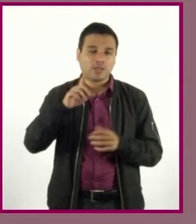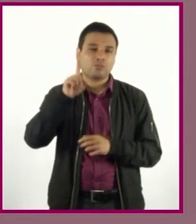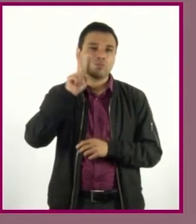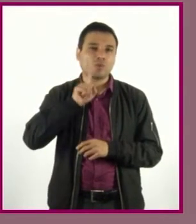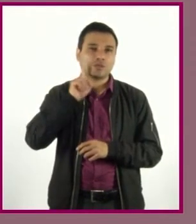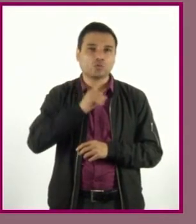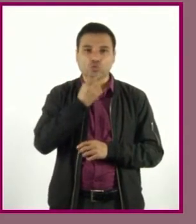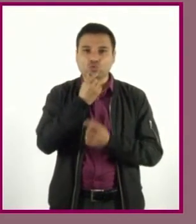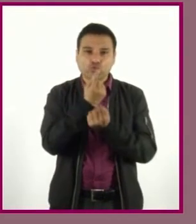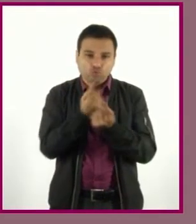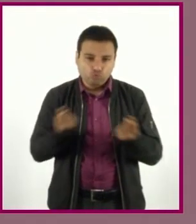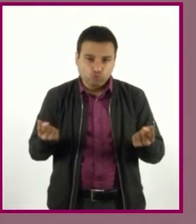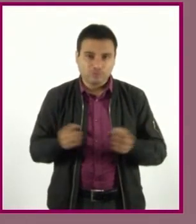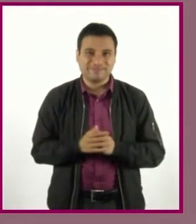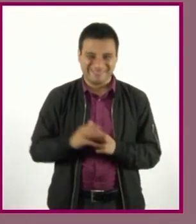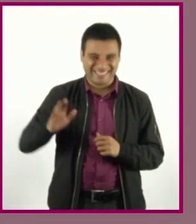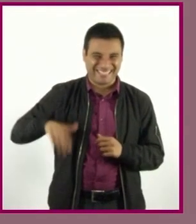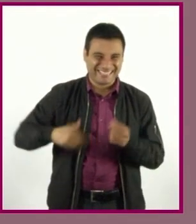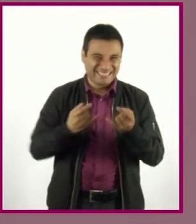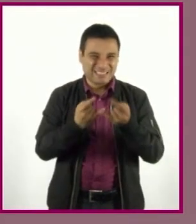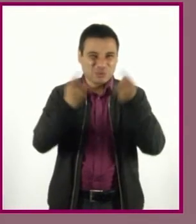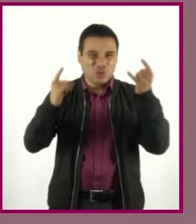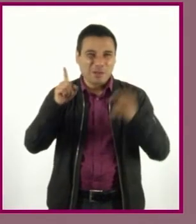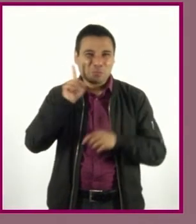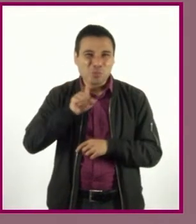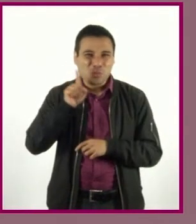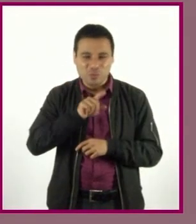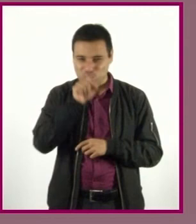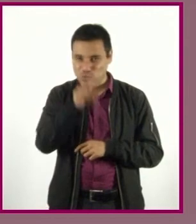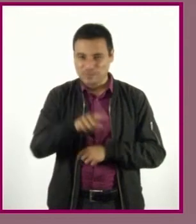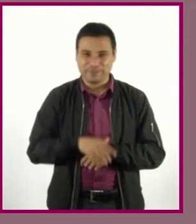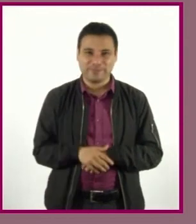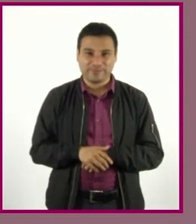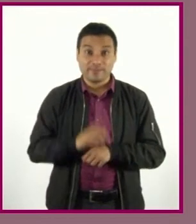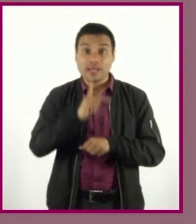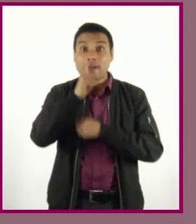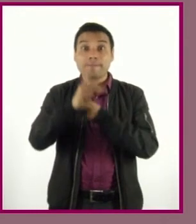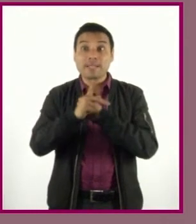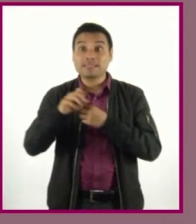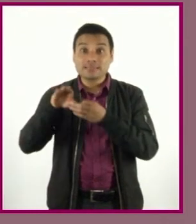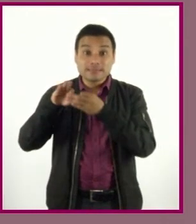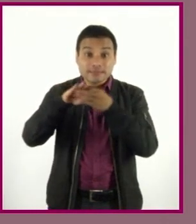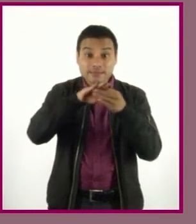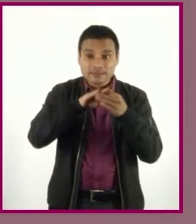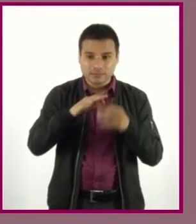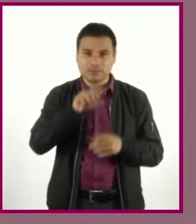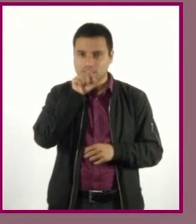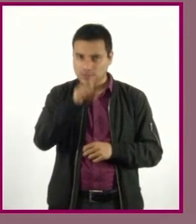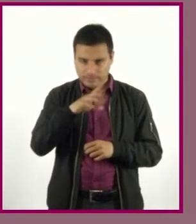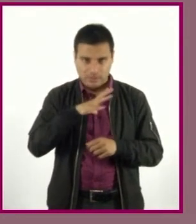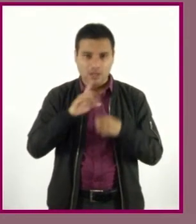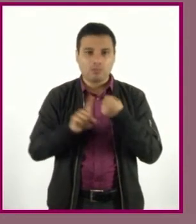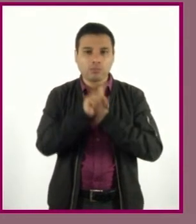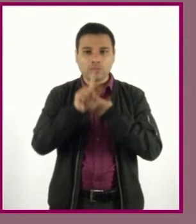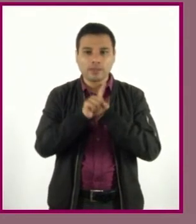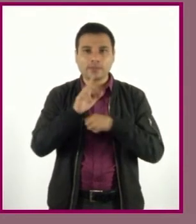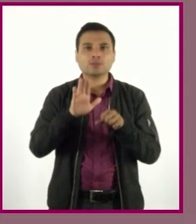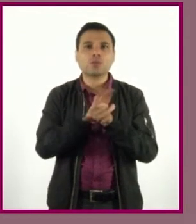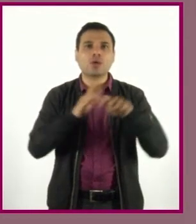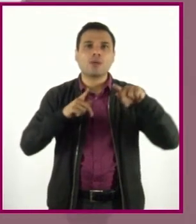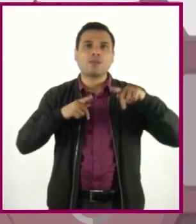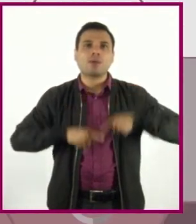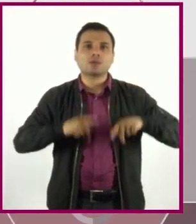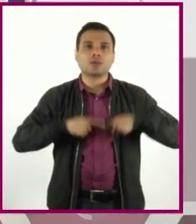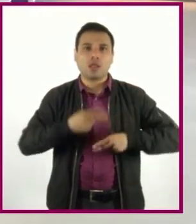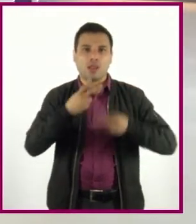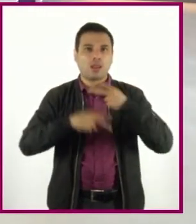y niños como las hermanas Mardini. Los países vecinos enfrentan una crisis por la llegada de